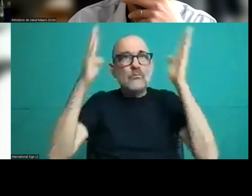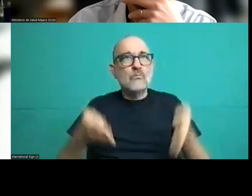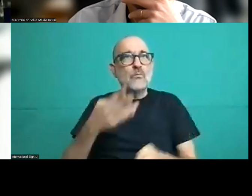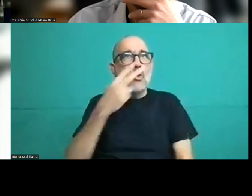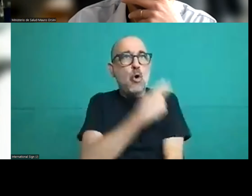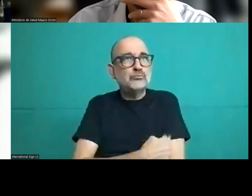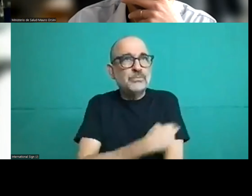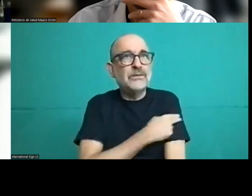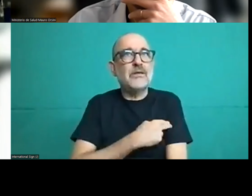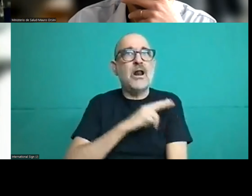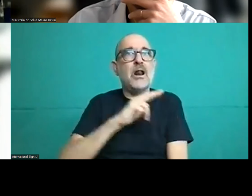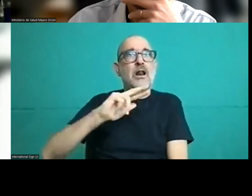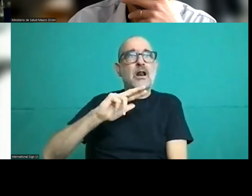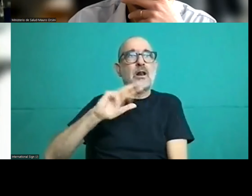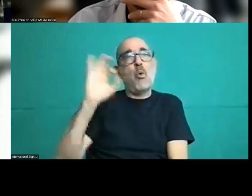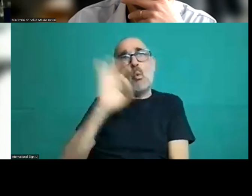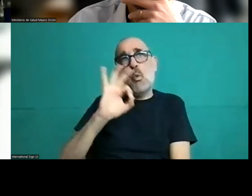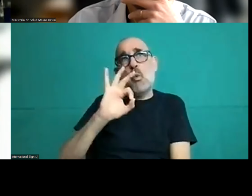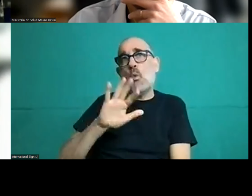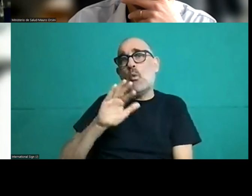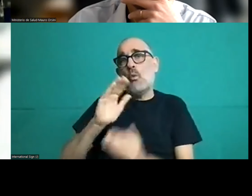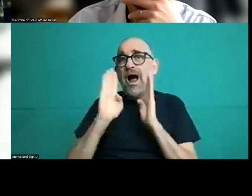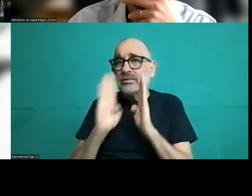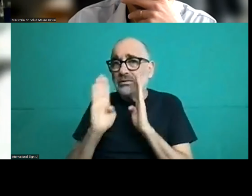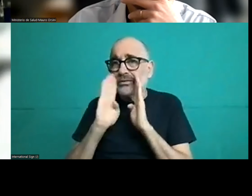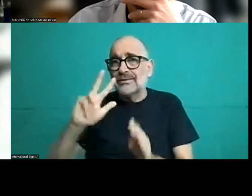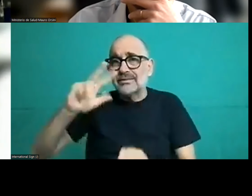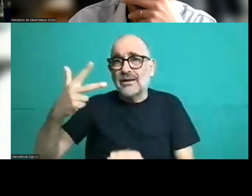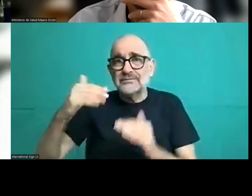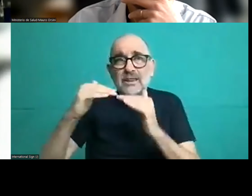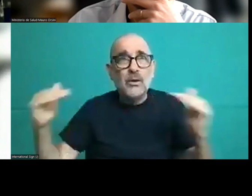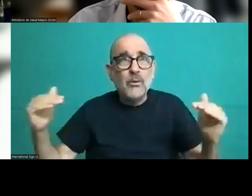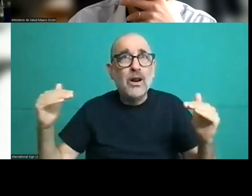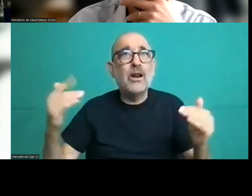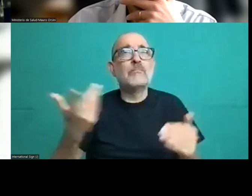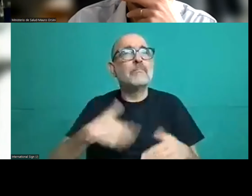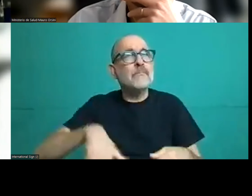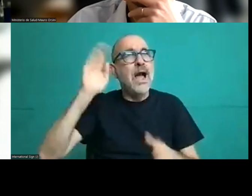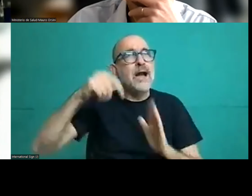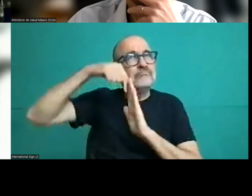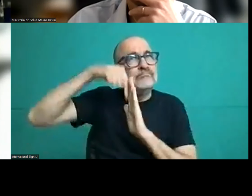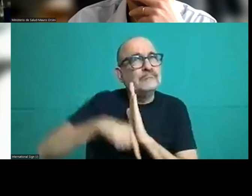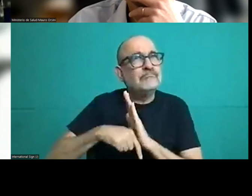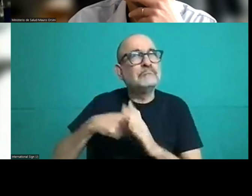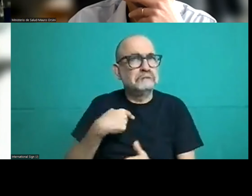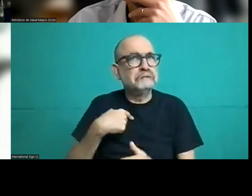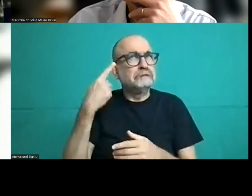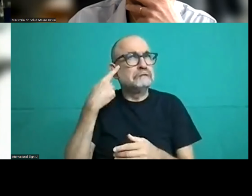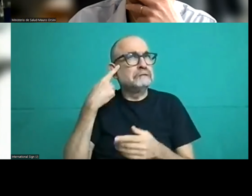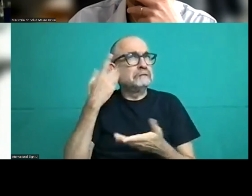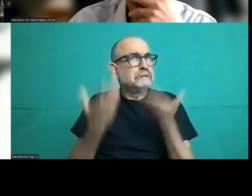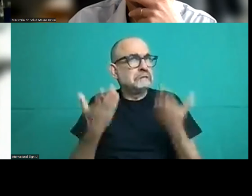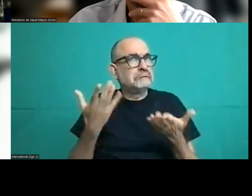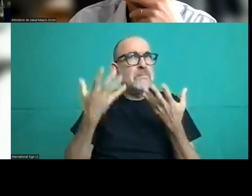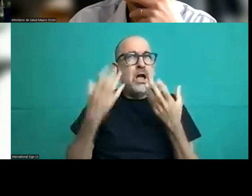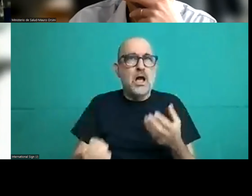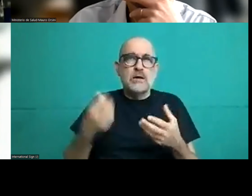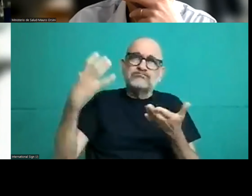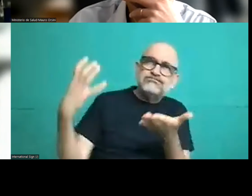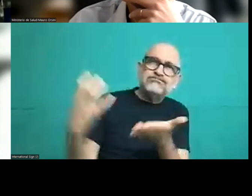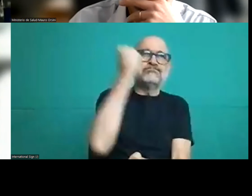a los pacientes en casos, por ejemplo, y por ahí alguien hablaba de situación. Me parece que el doctor Rudy Ecuador, de la posibilidad